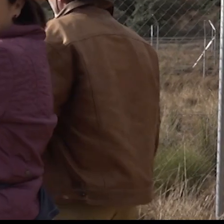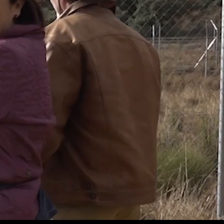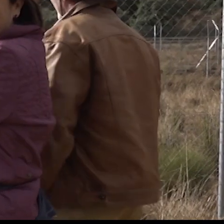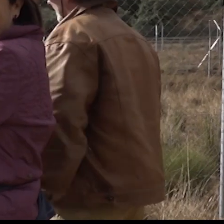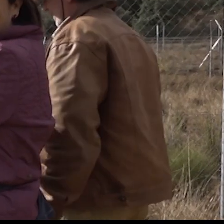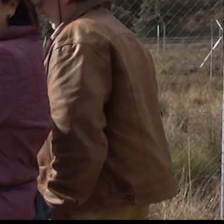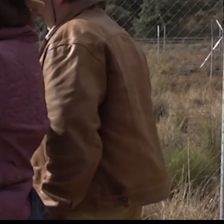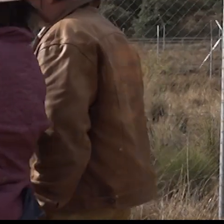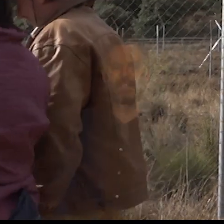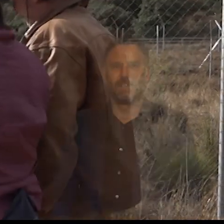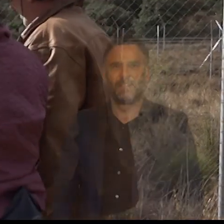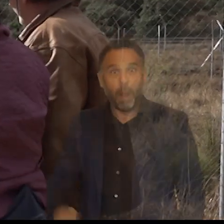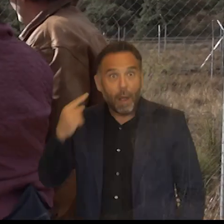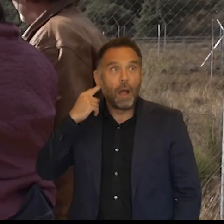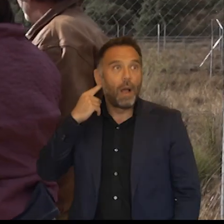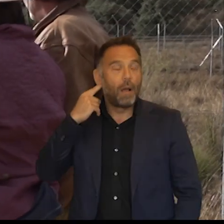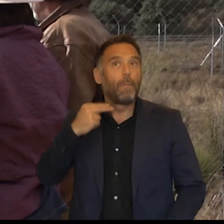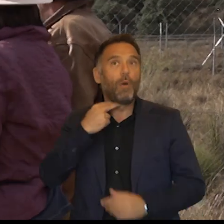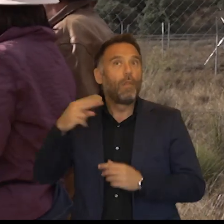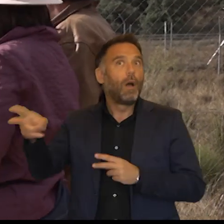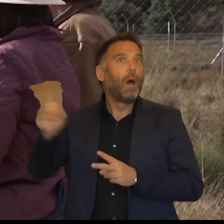¡Mira, están cantando! ¿Ya?